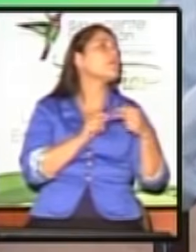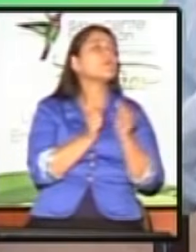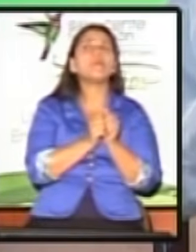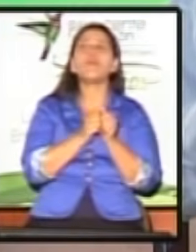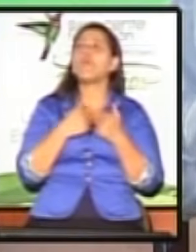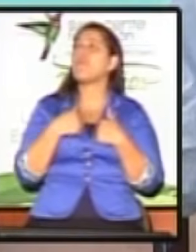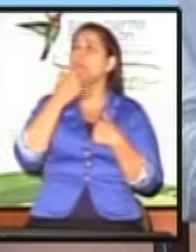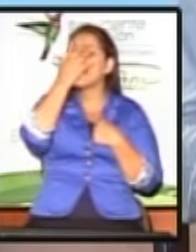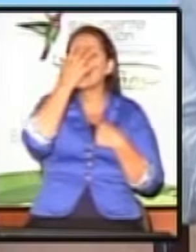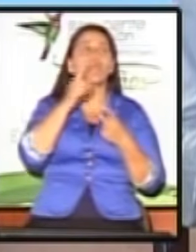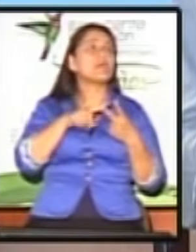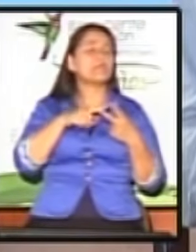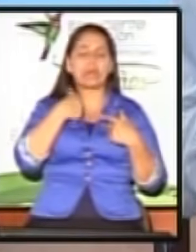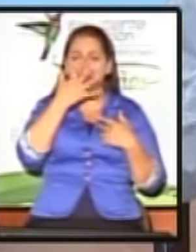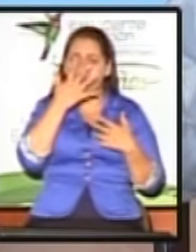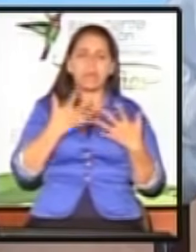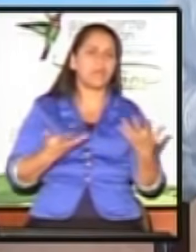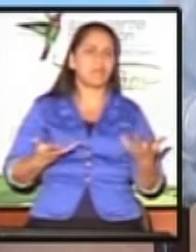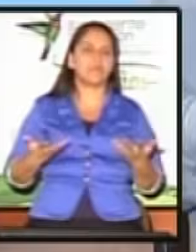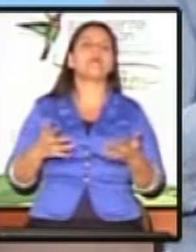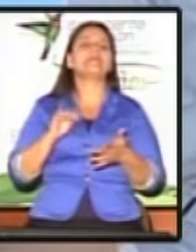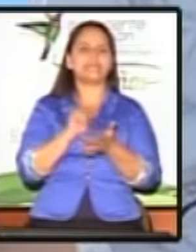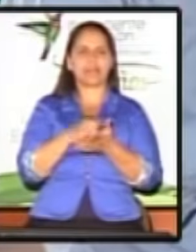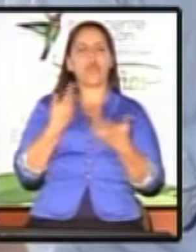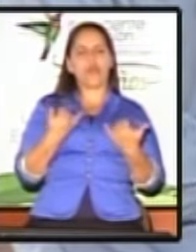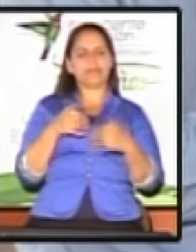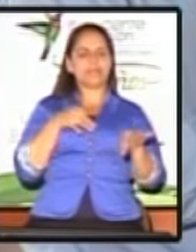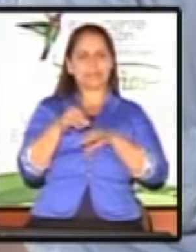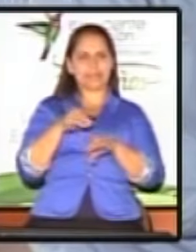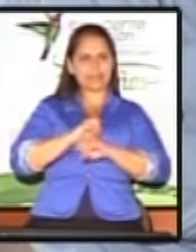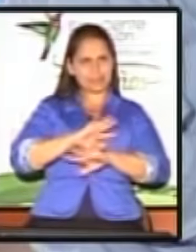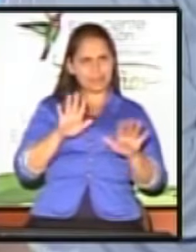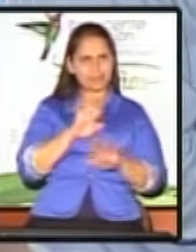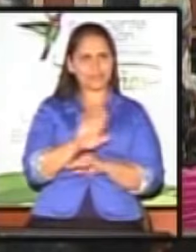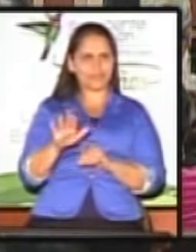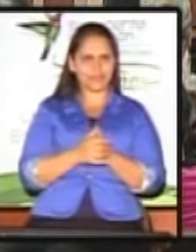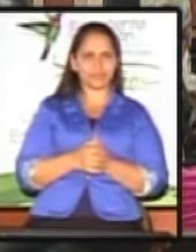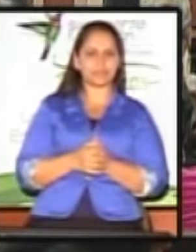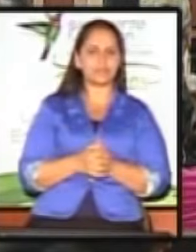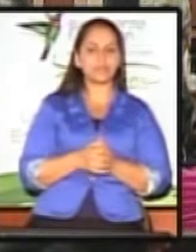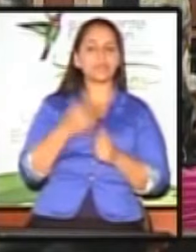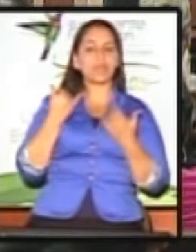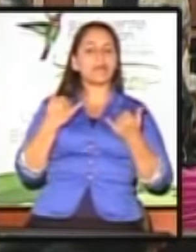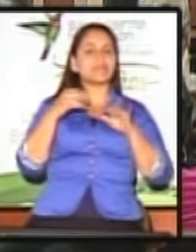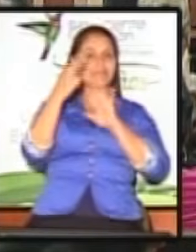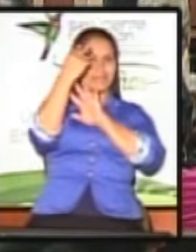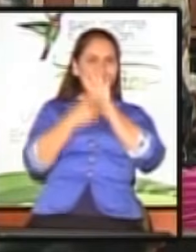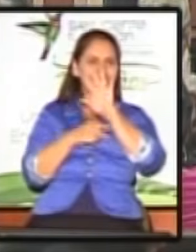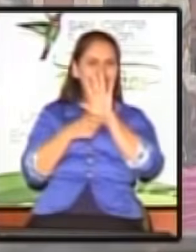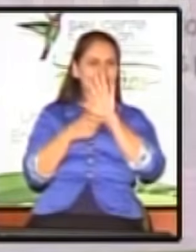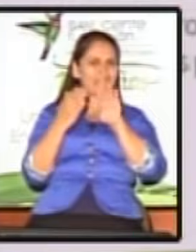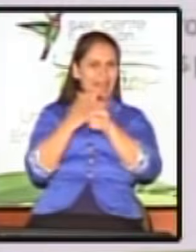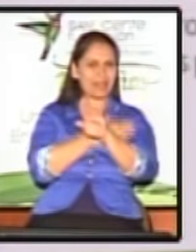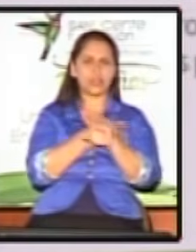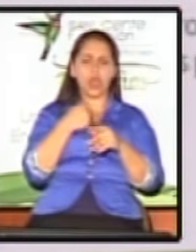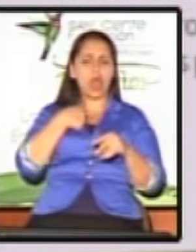quién avergüenzo, cómo me avergüenzo, y eso es lo que vamos a hablar ahora. Esta definición que acabaron de leer ustedes y que no